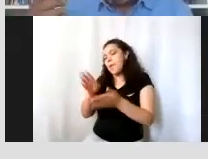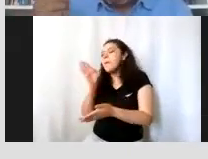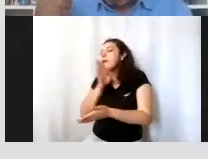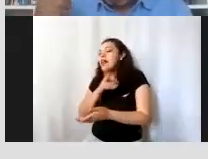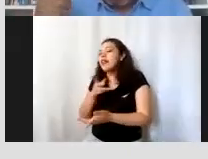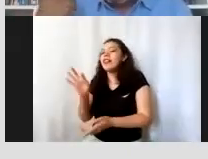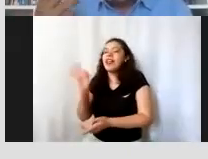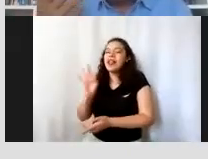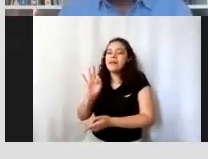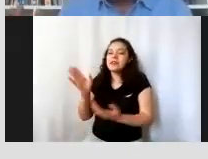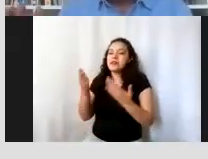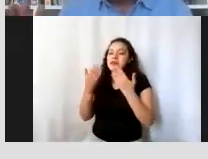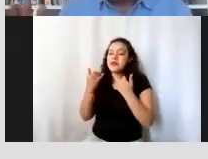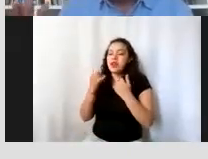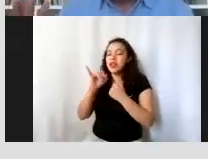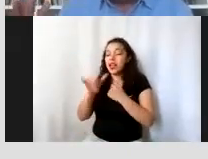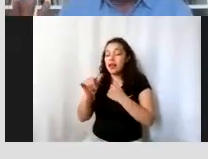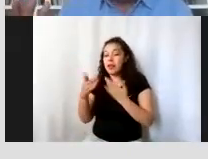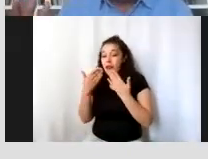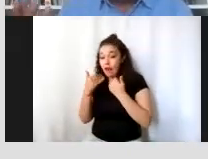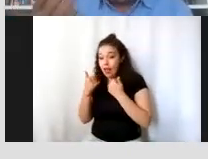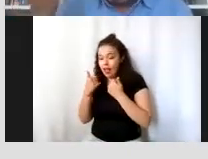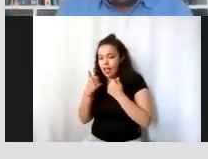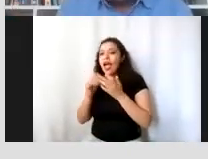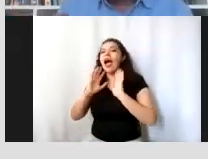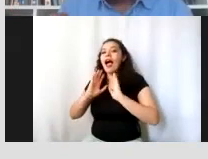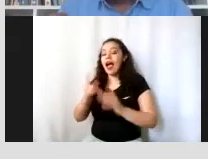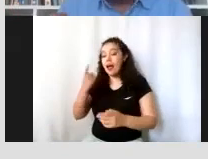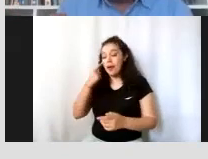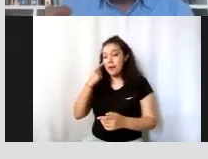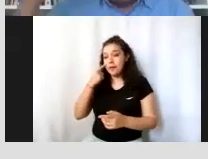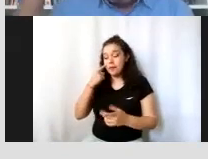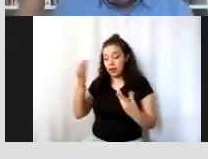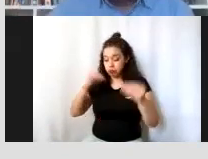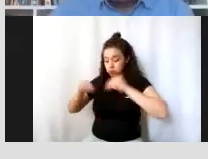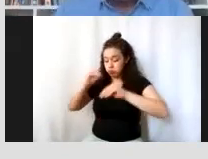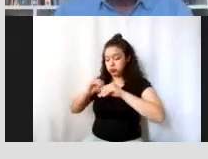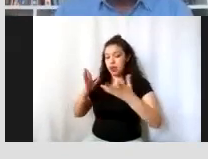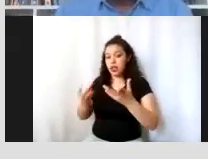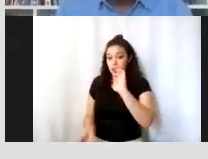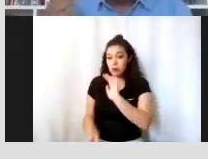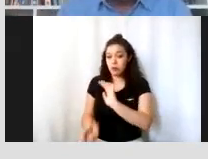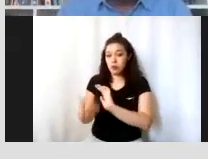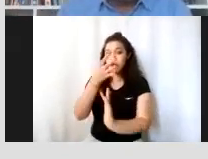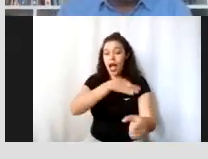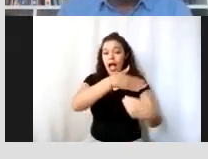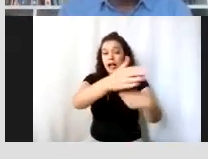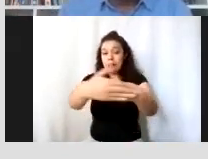que alguna IAP no lo tenía, bueno, pues de repente lo genera pues dalo a conocer de manera